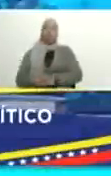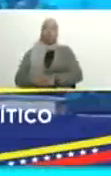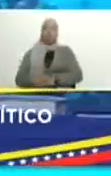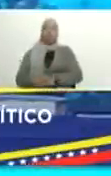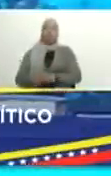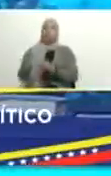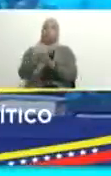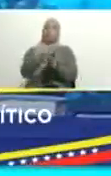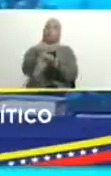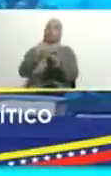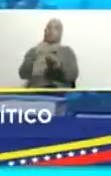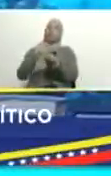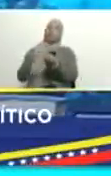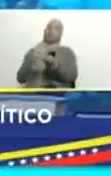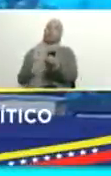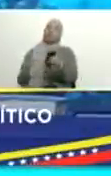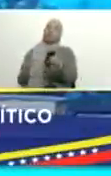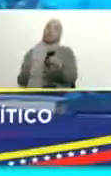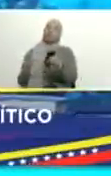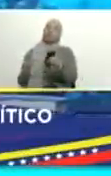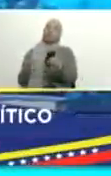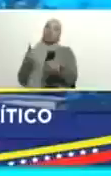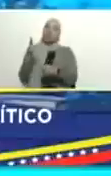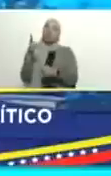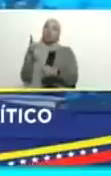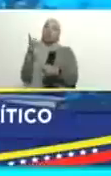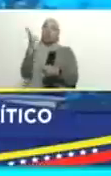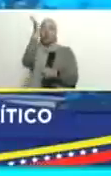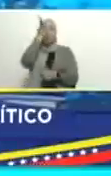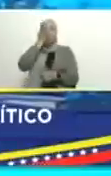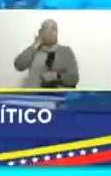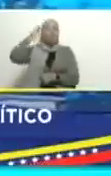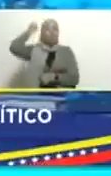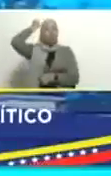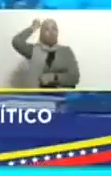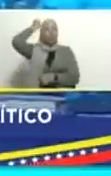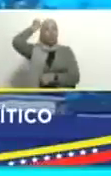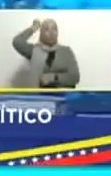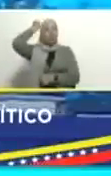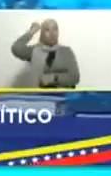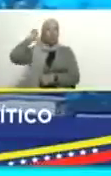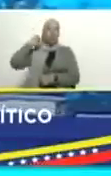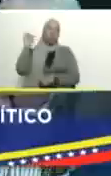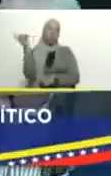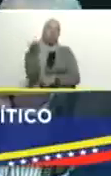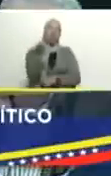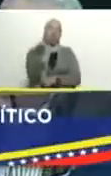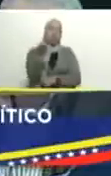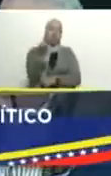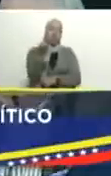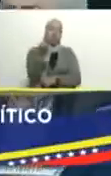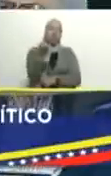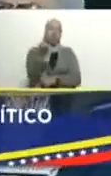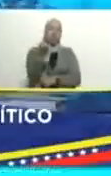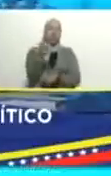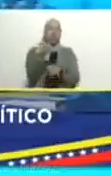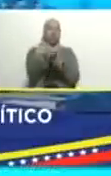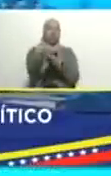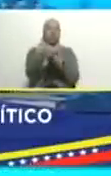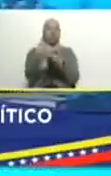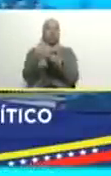del municipio Francisco de Miranda, Calabozo, Guárico, del